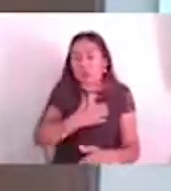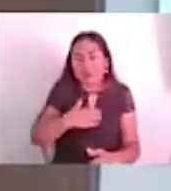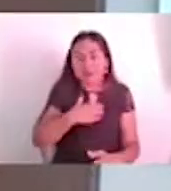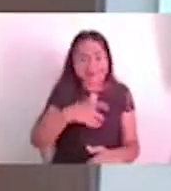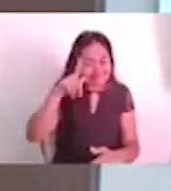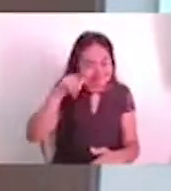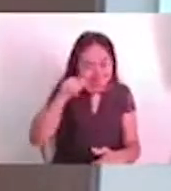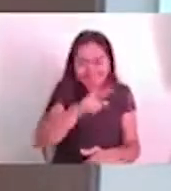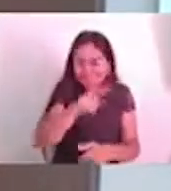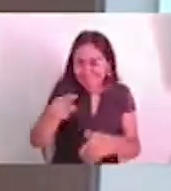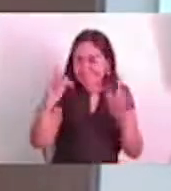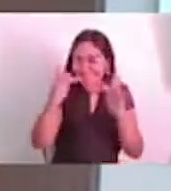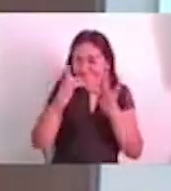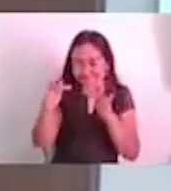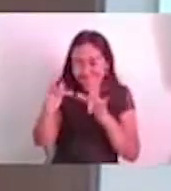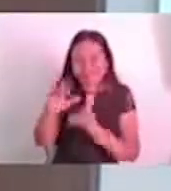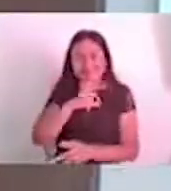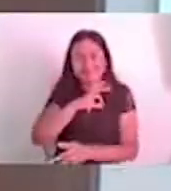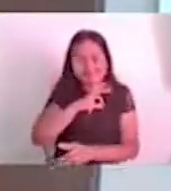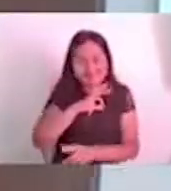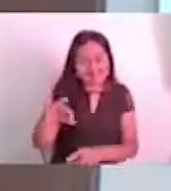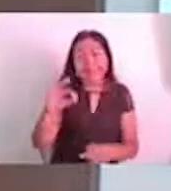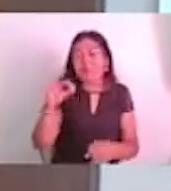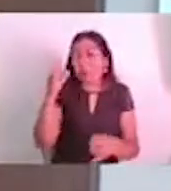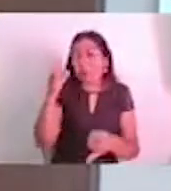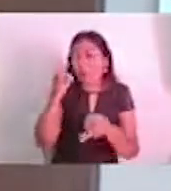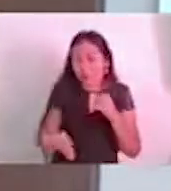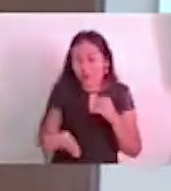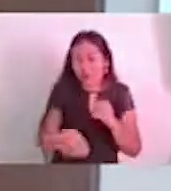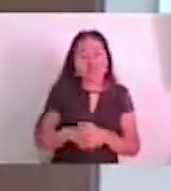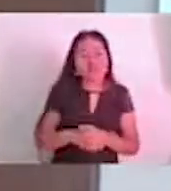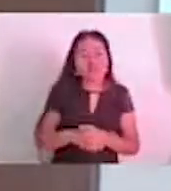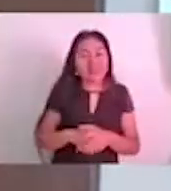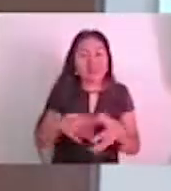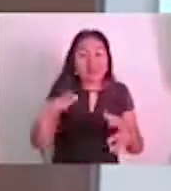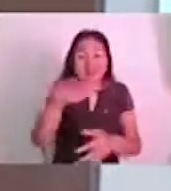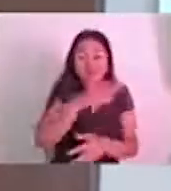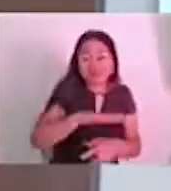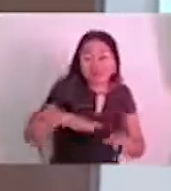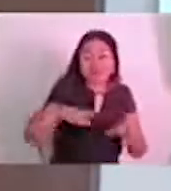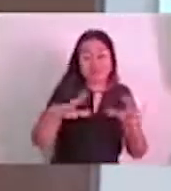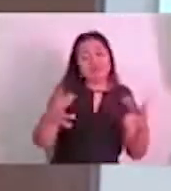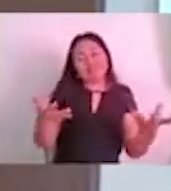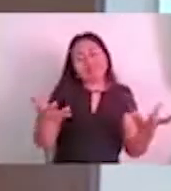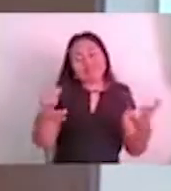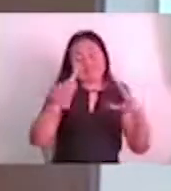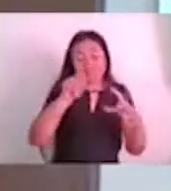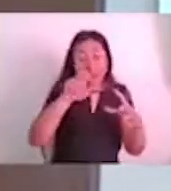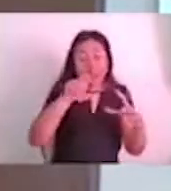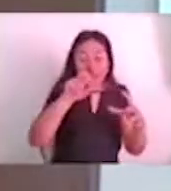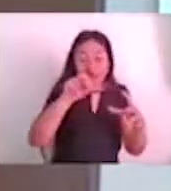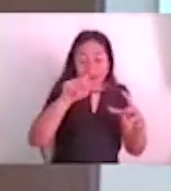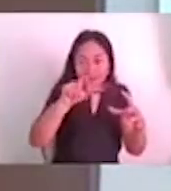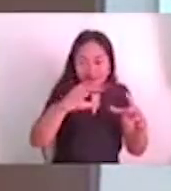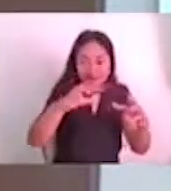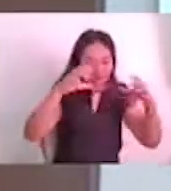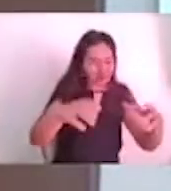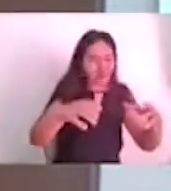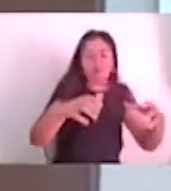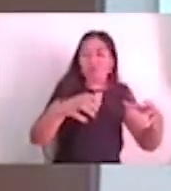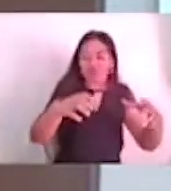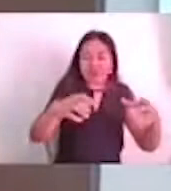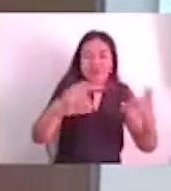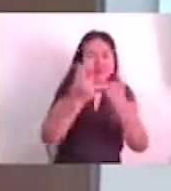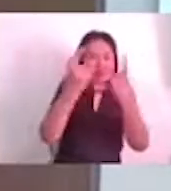mañana para la conclusión de Voces por Tenochtitlán. Gracias a mis queridos eruditos que en verdad le han dado voz